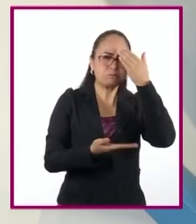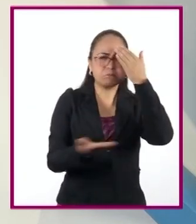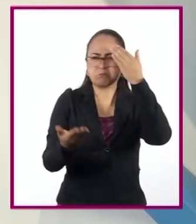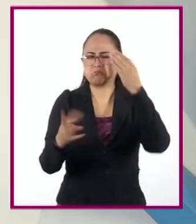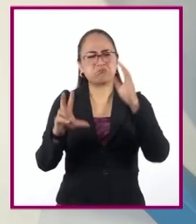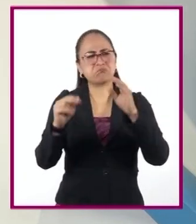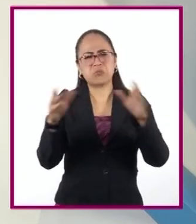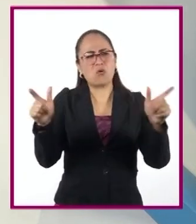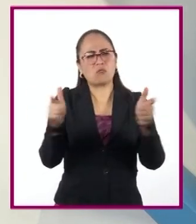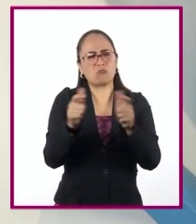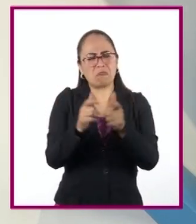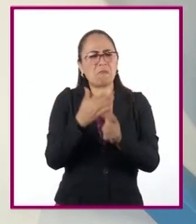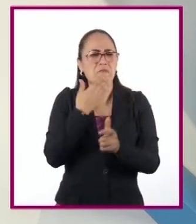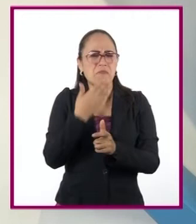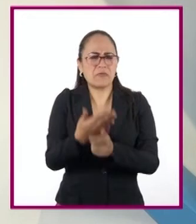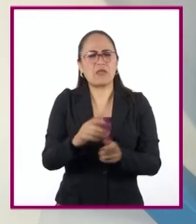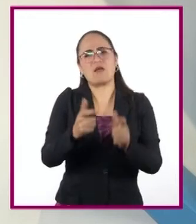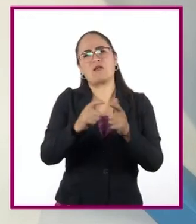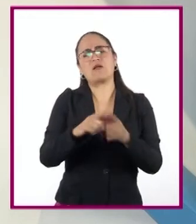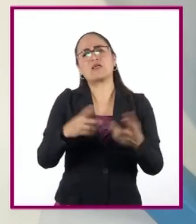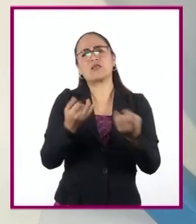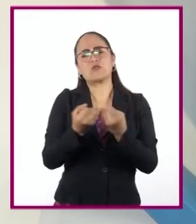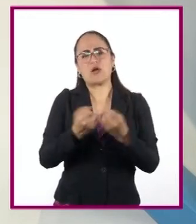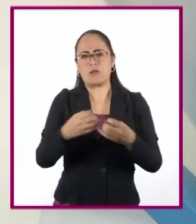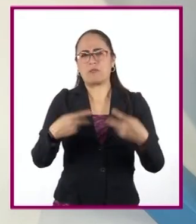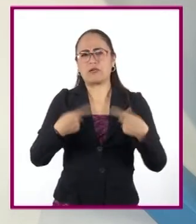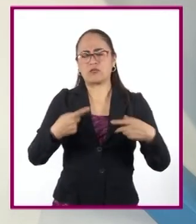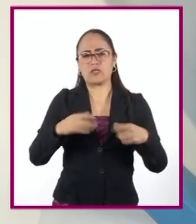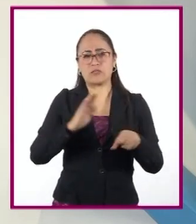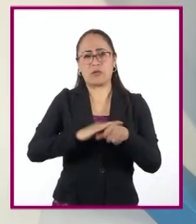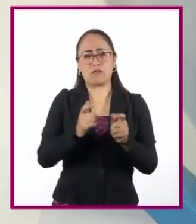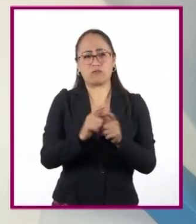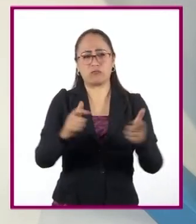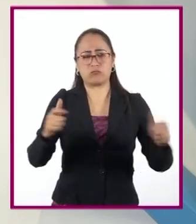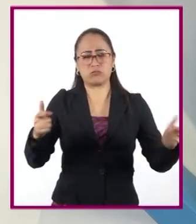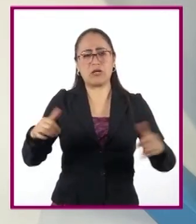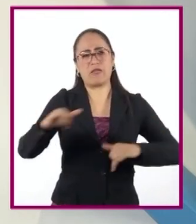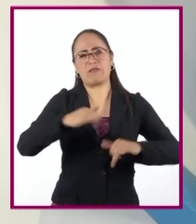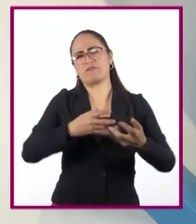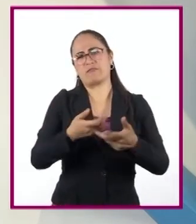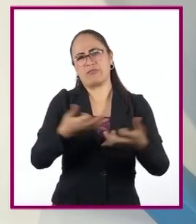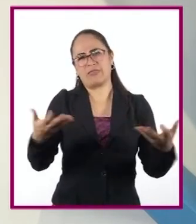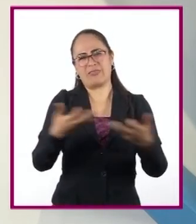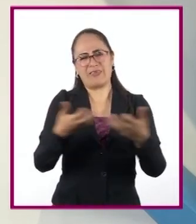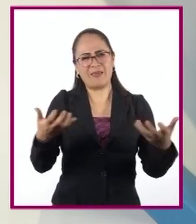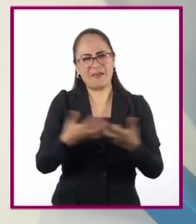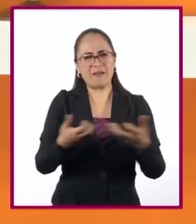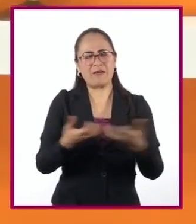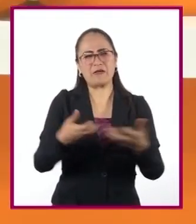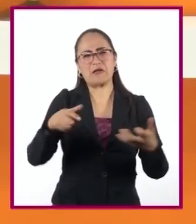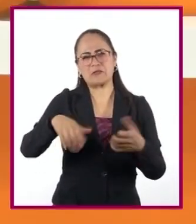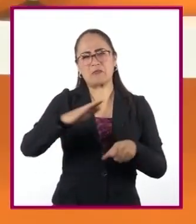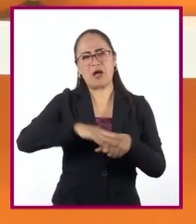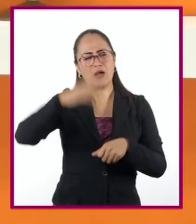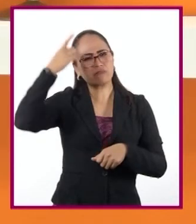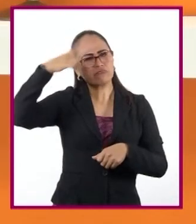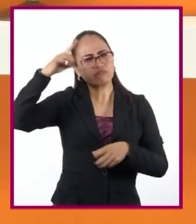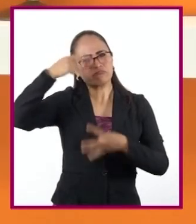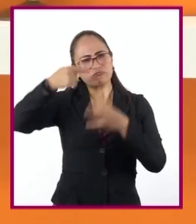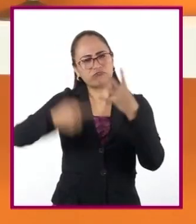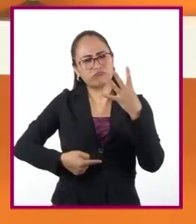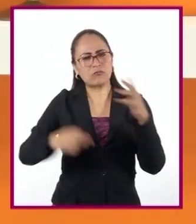desempleo, crecimiento poblacional, acumulación de tierras y disidencia religiosa. Pues